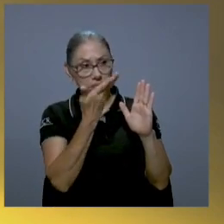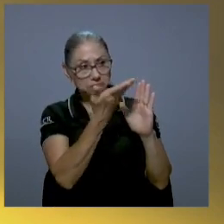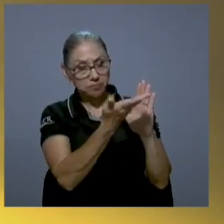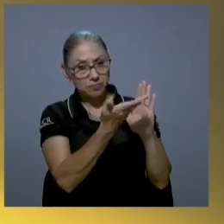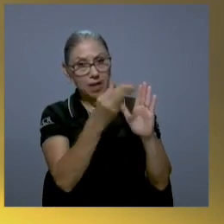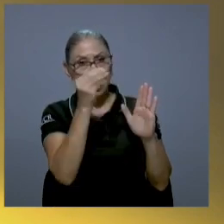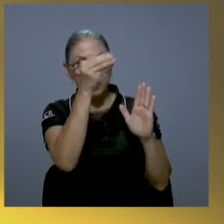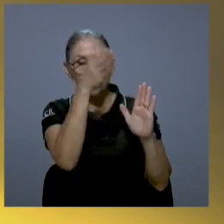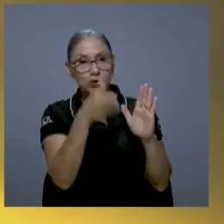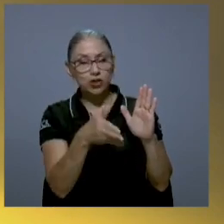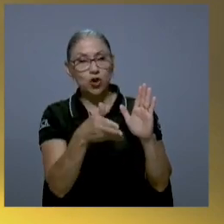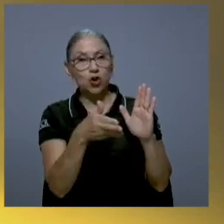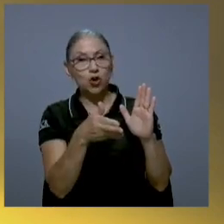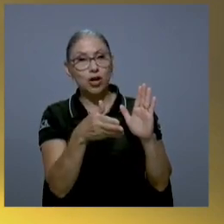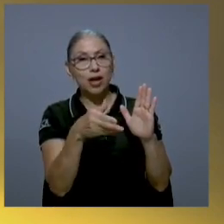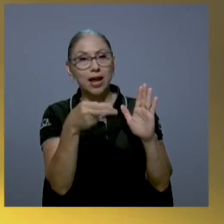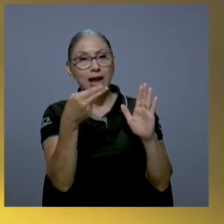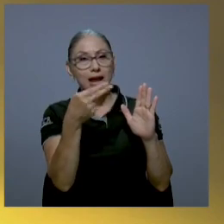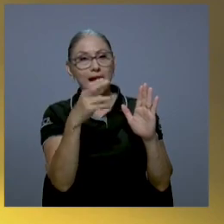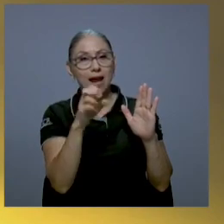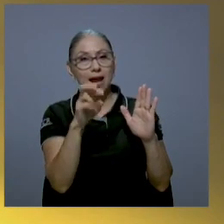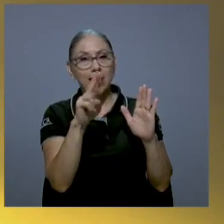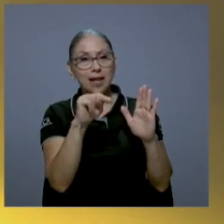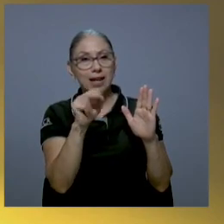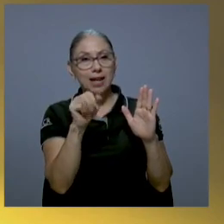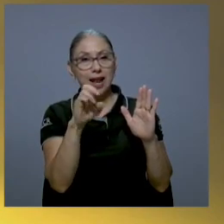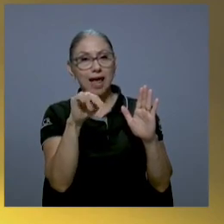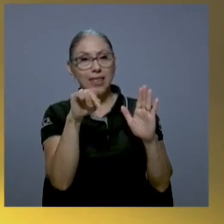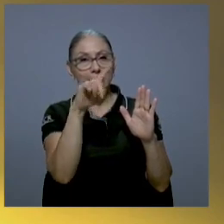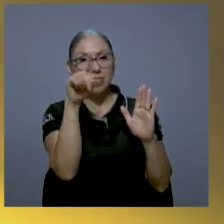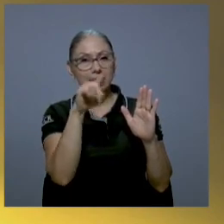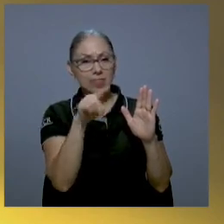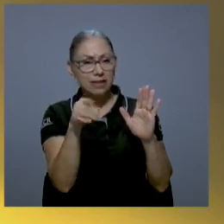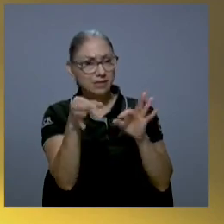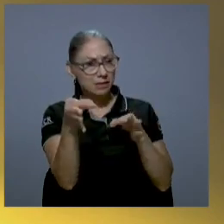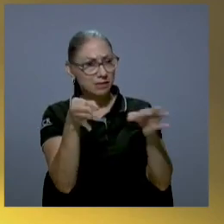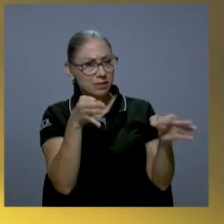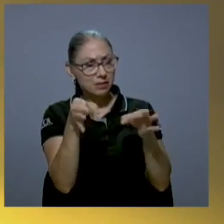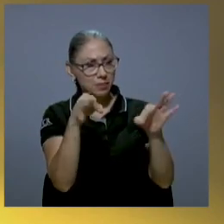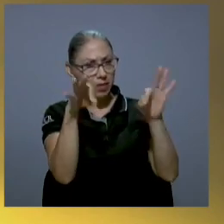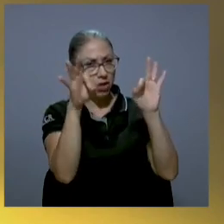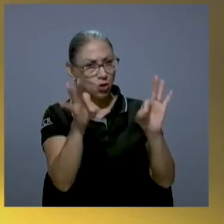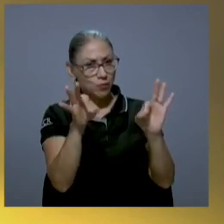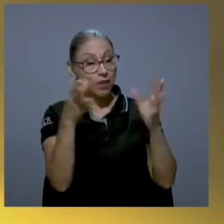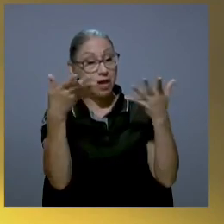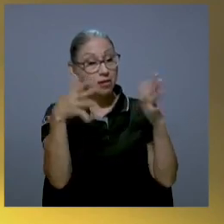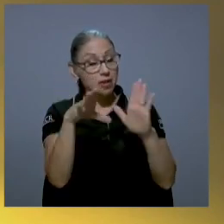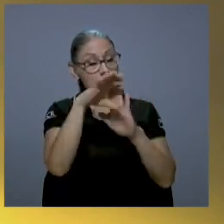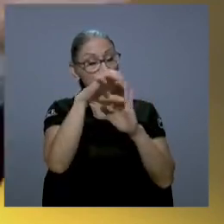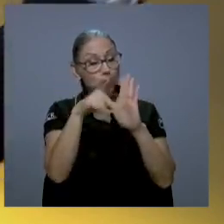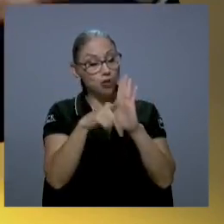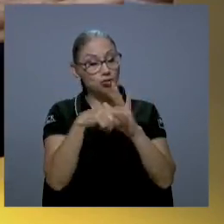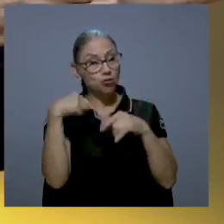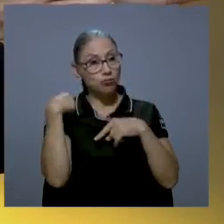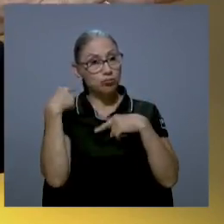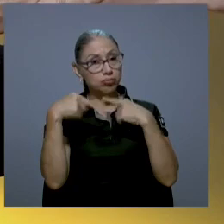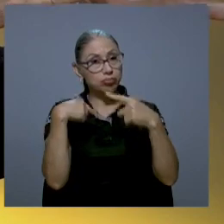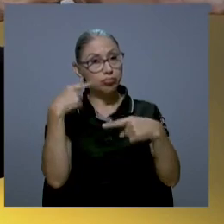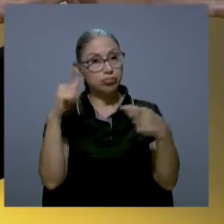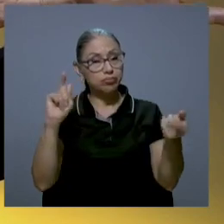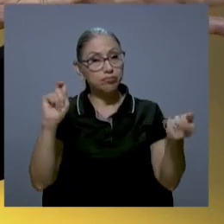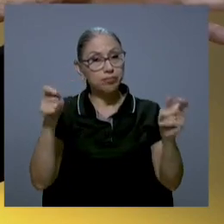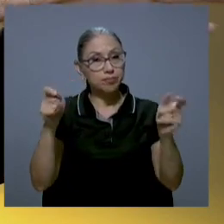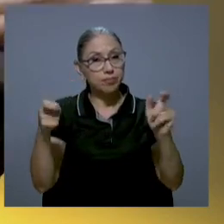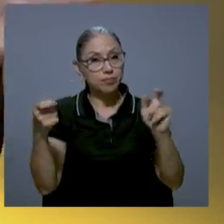profesor Hernández de explicitar, ha tenido modificaciones importantes, es decir, no es la